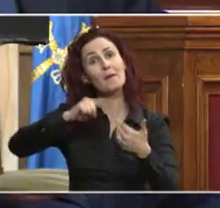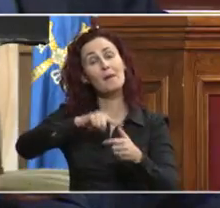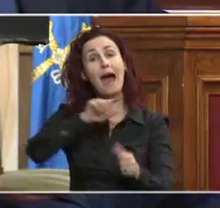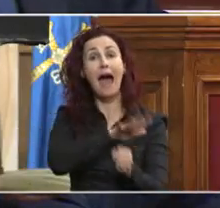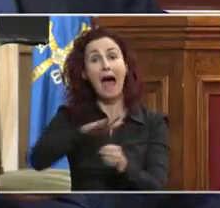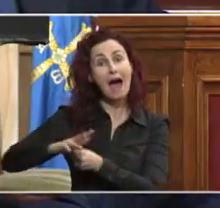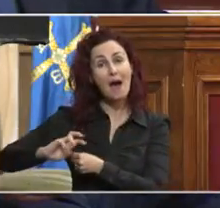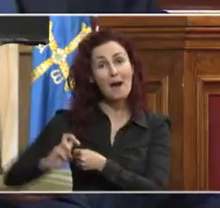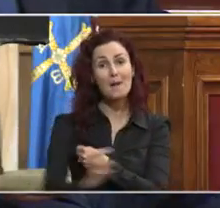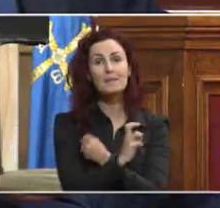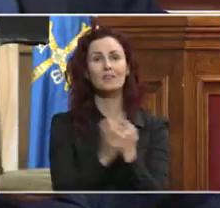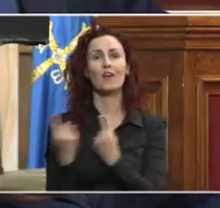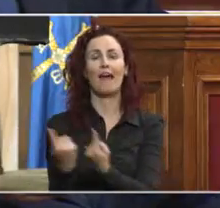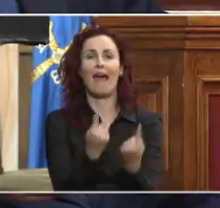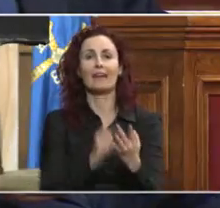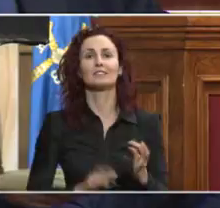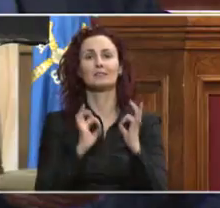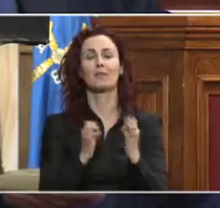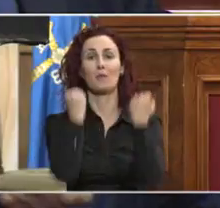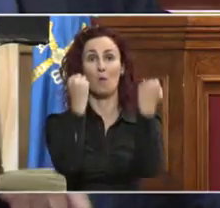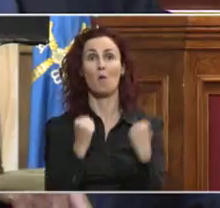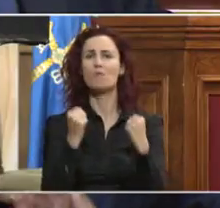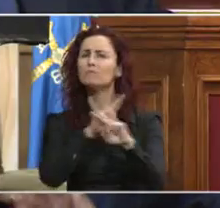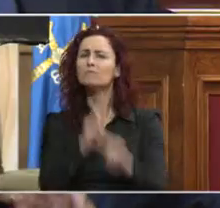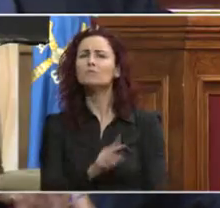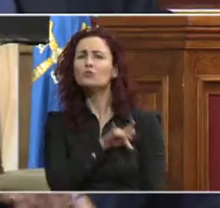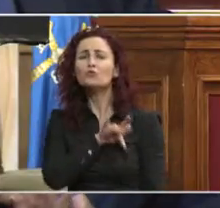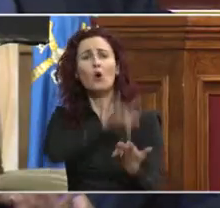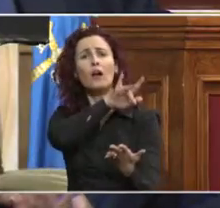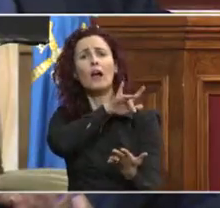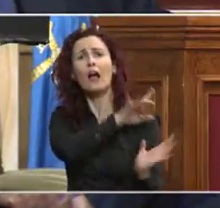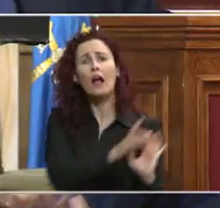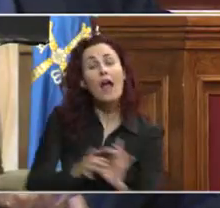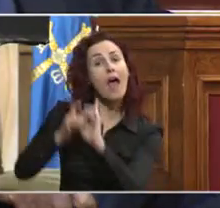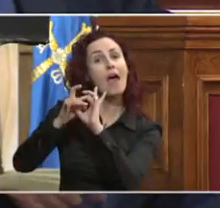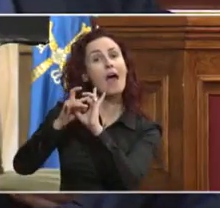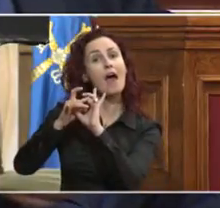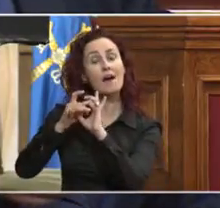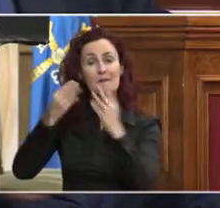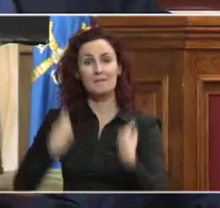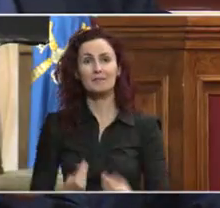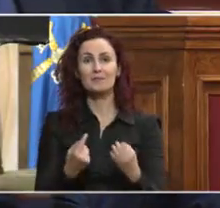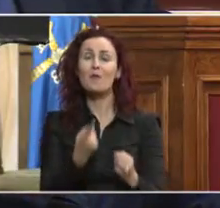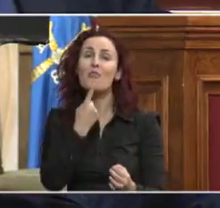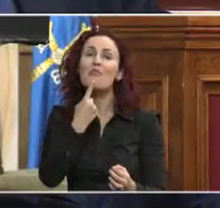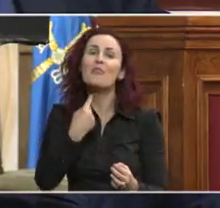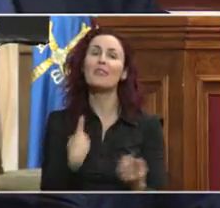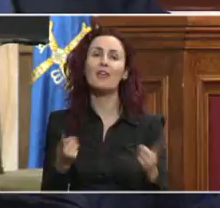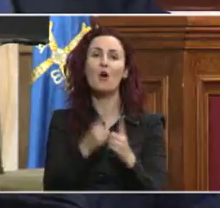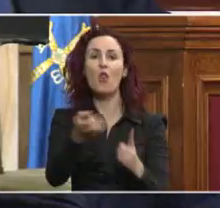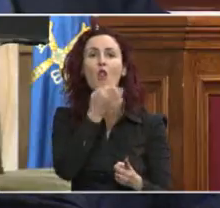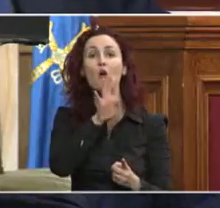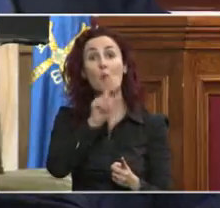Para cada una de estas áreas, uno profesor especialista mundial de estas áreas en relación con Johann Sebastian Mastro Piero va a dedicarnos una brevísima charla